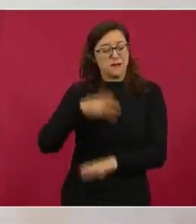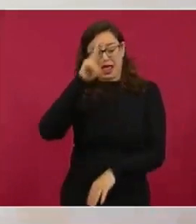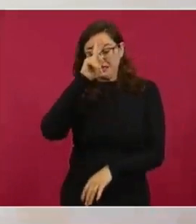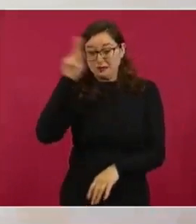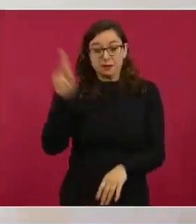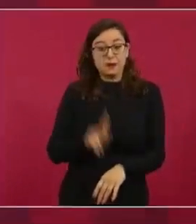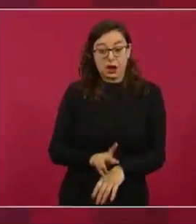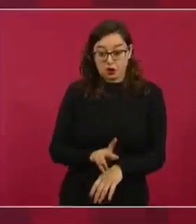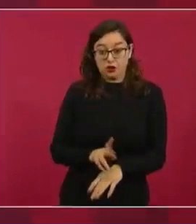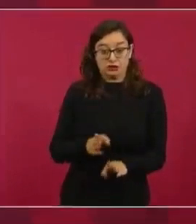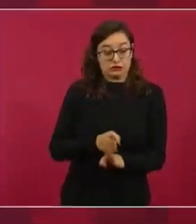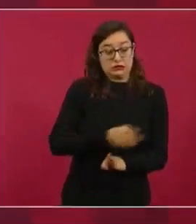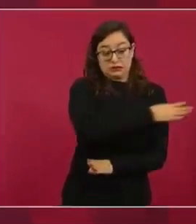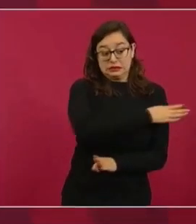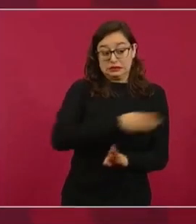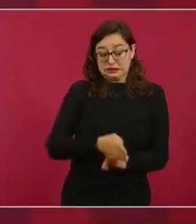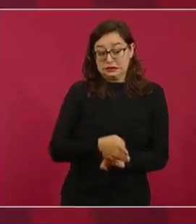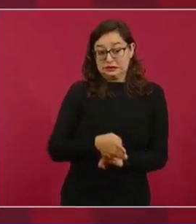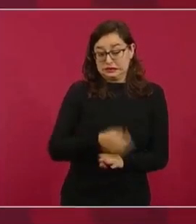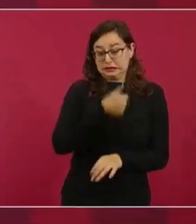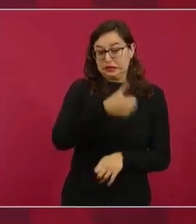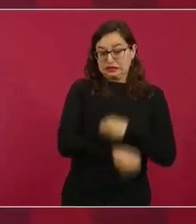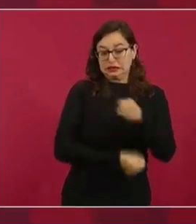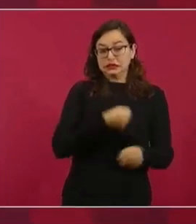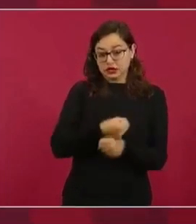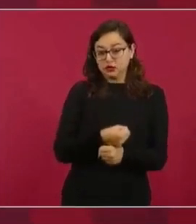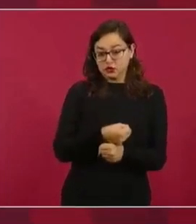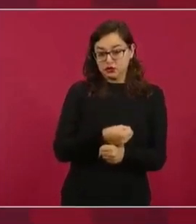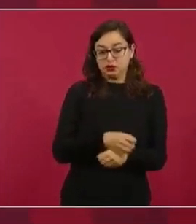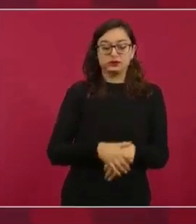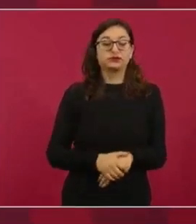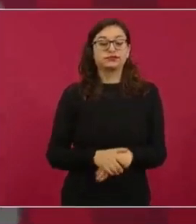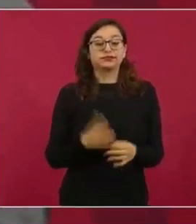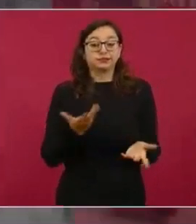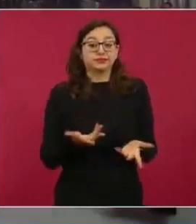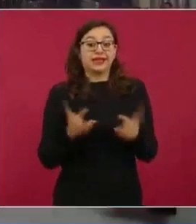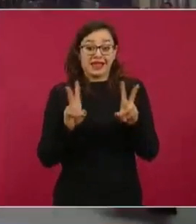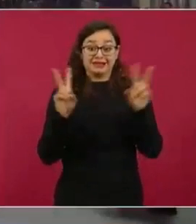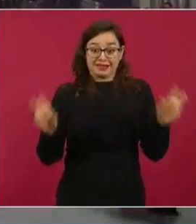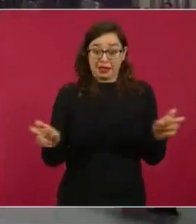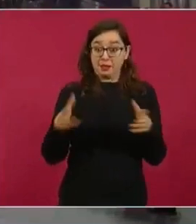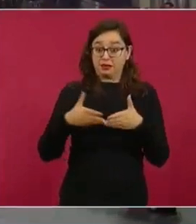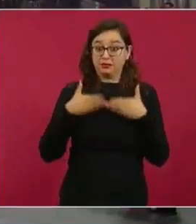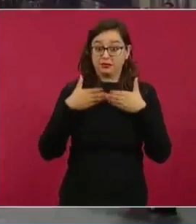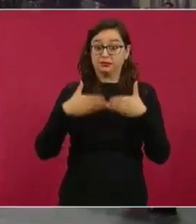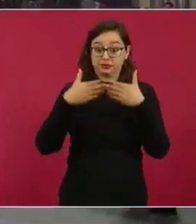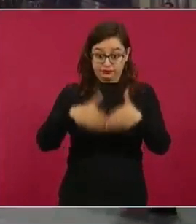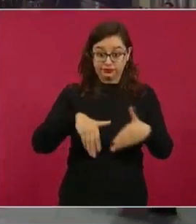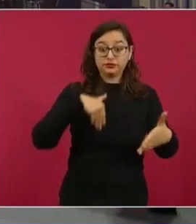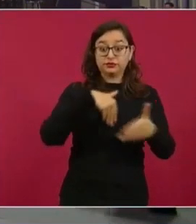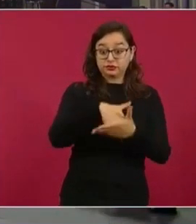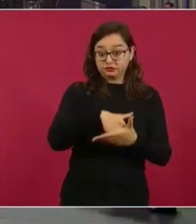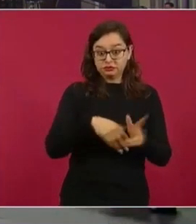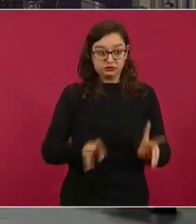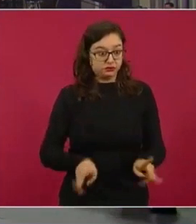Entonces, eso que estás hablando de los puertos, pues